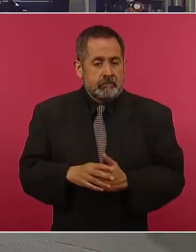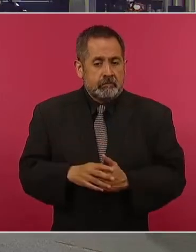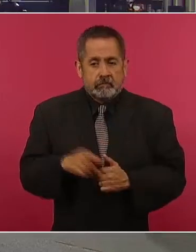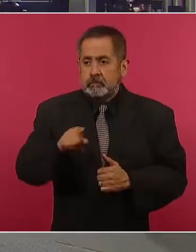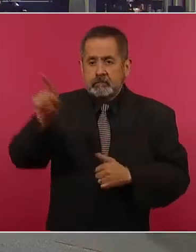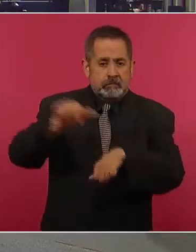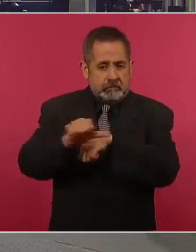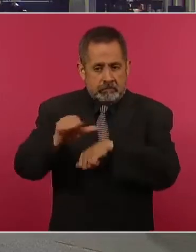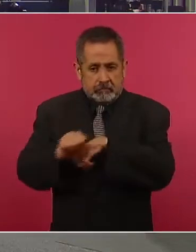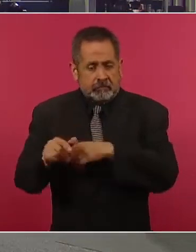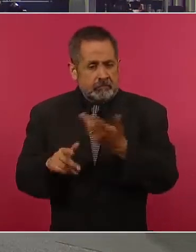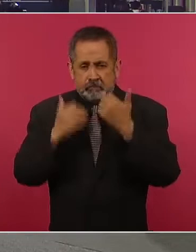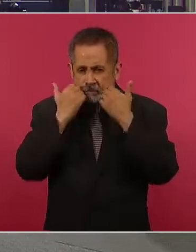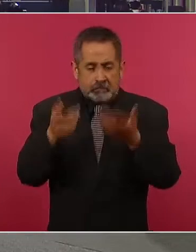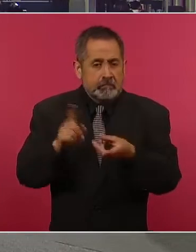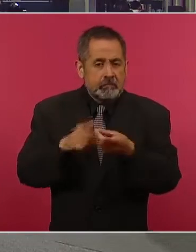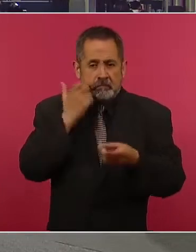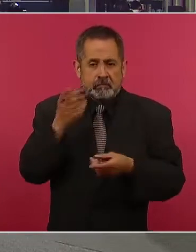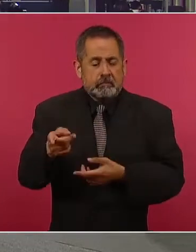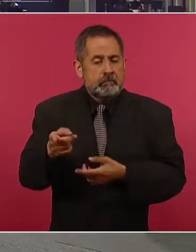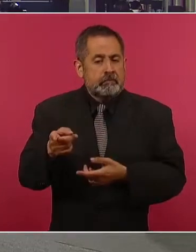a Argentina, donde quisiera,